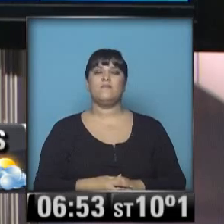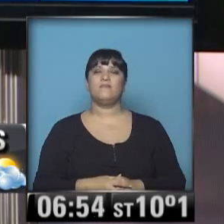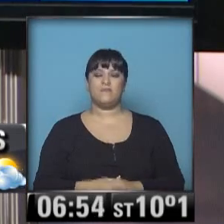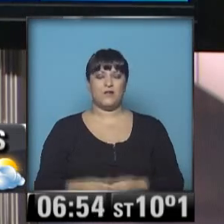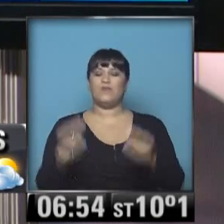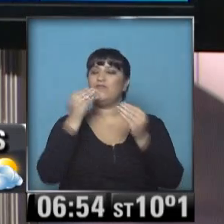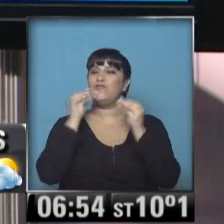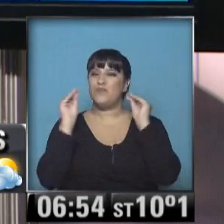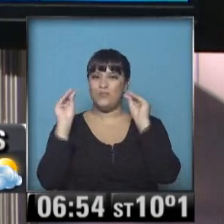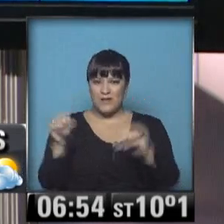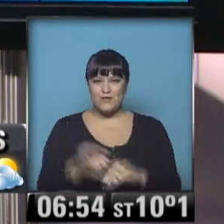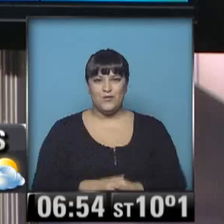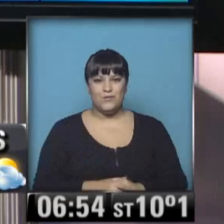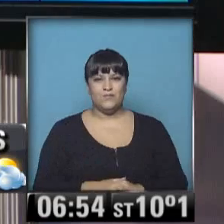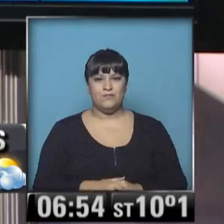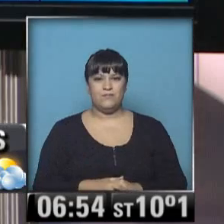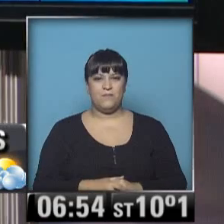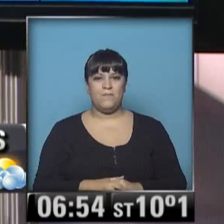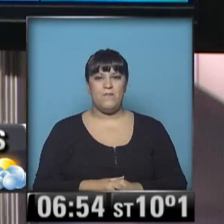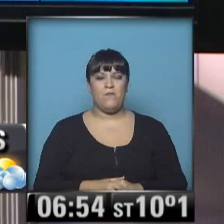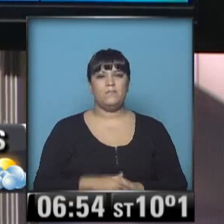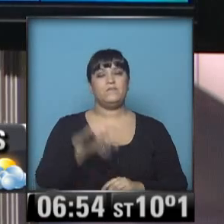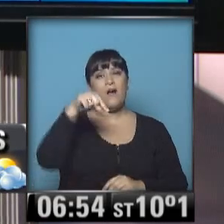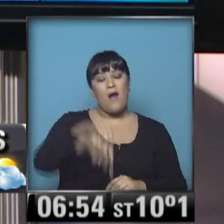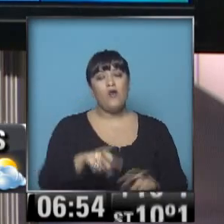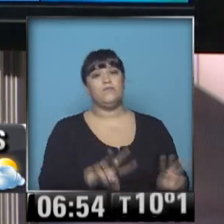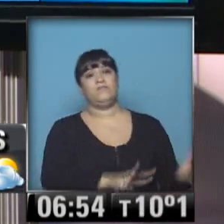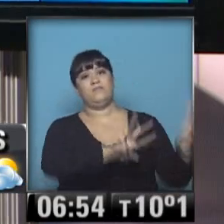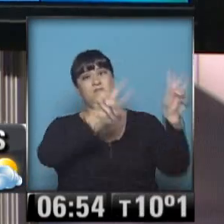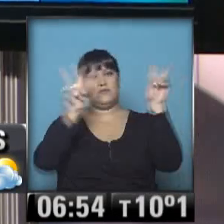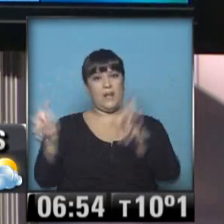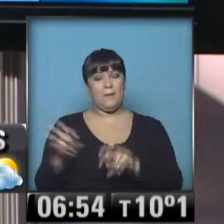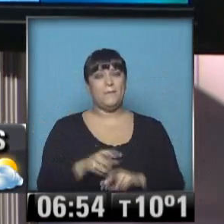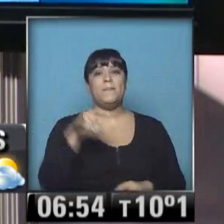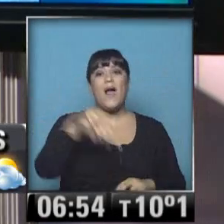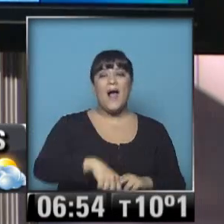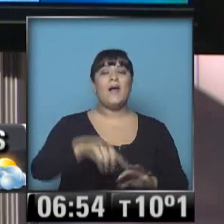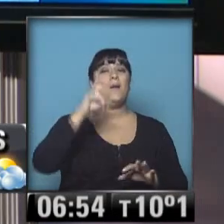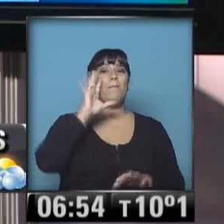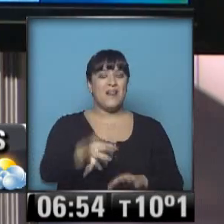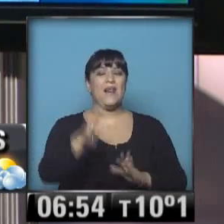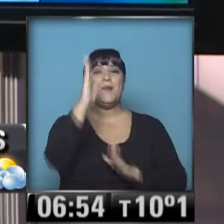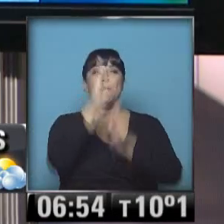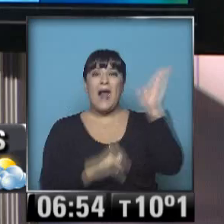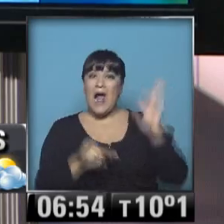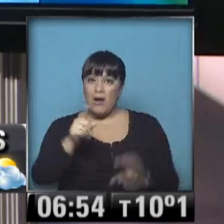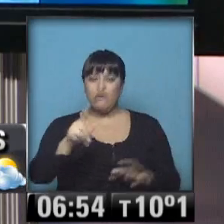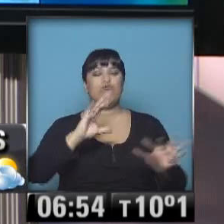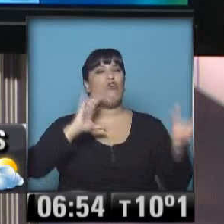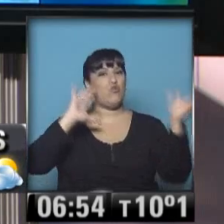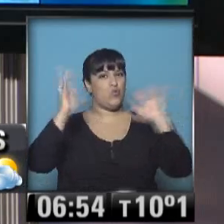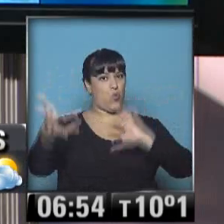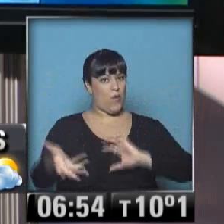Besos, corazones, ¿eh? Y vamos ahora a otra cosa, cambiando de tema. Lo blanquito son